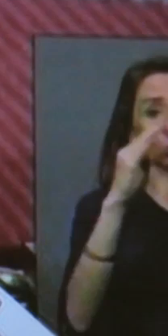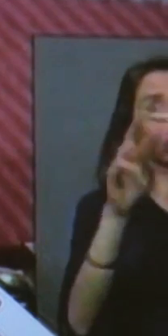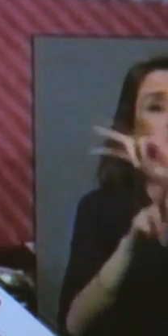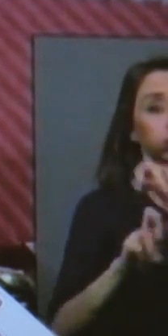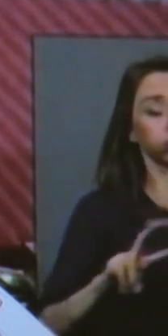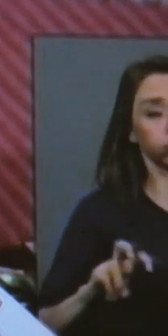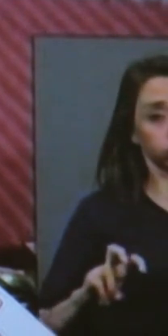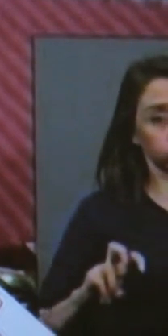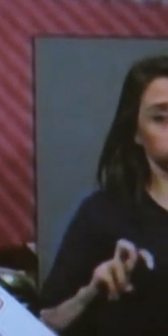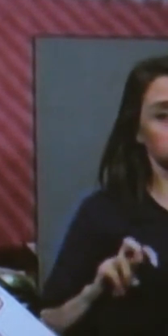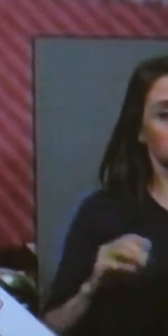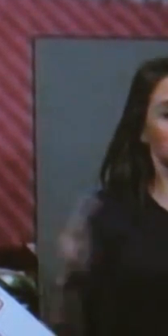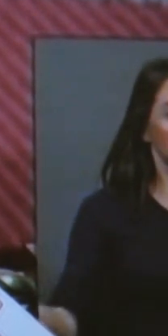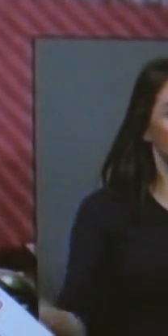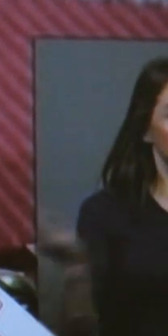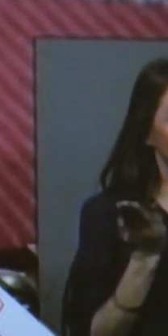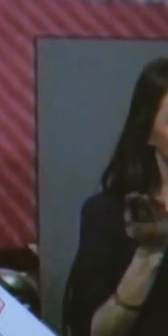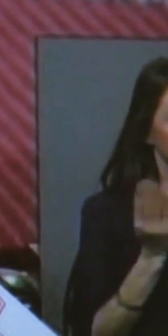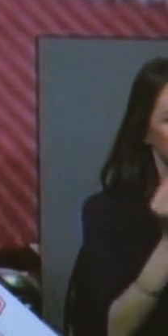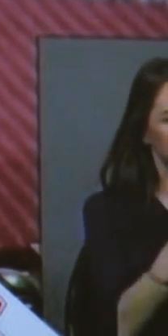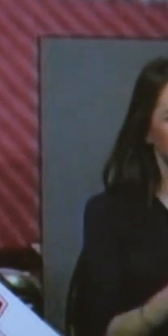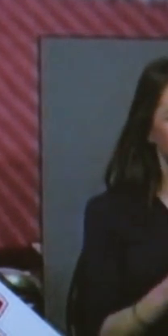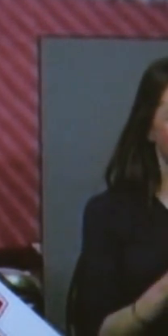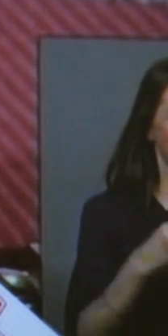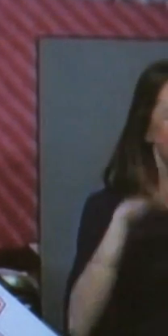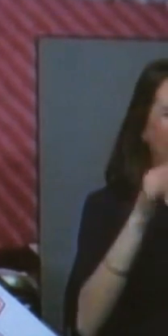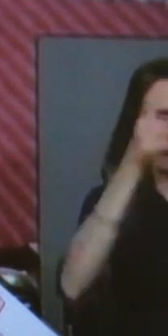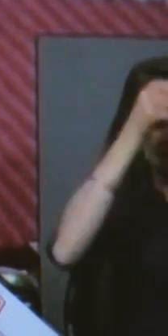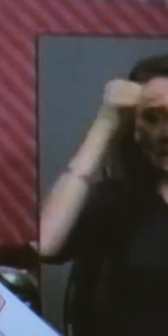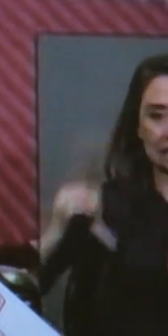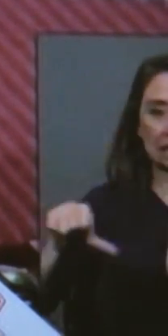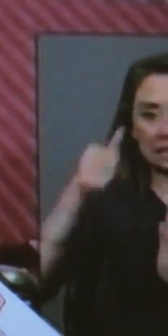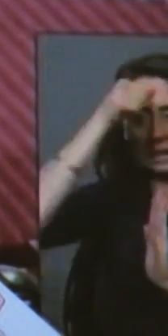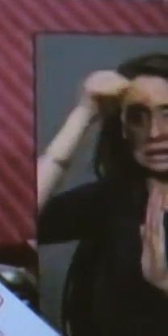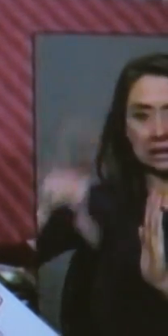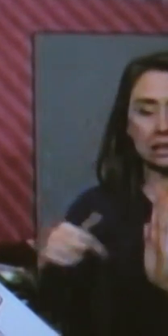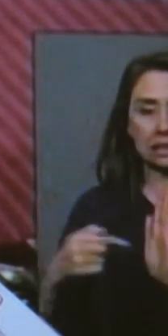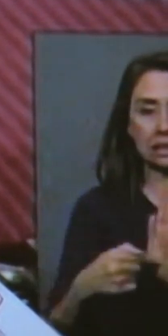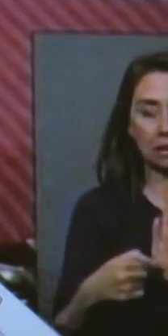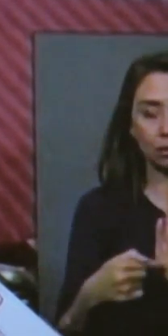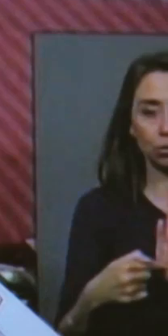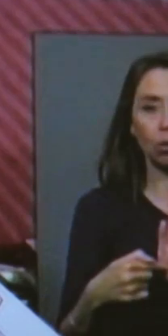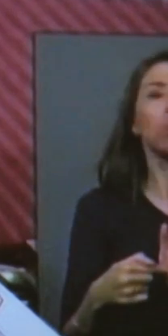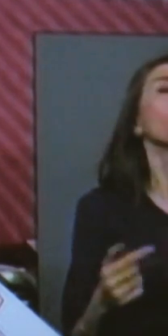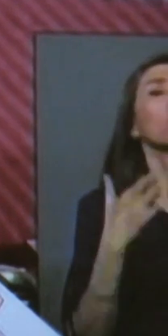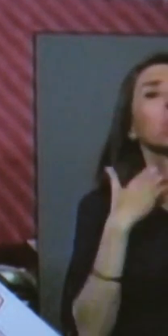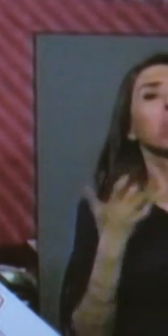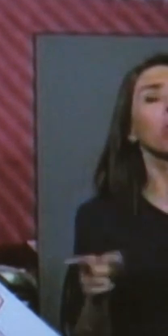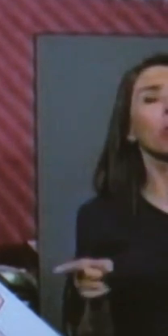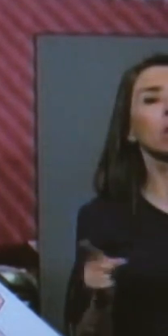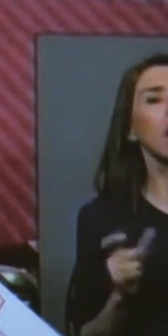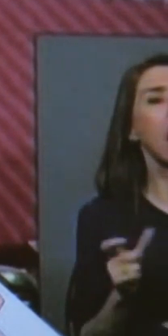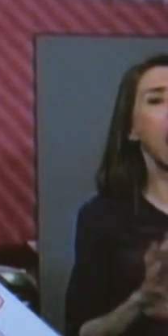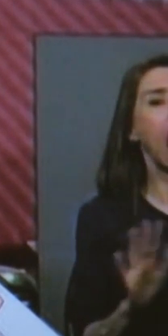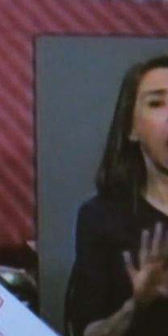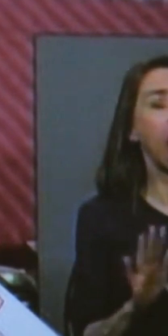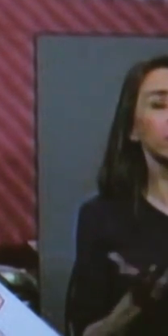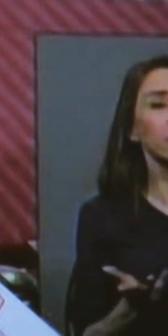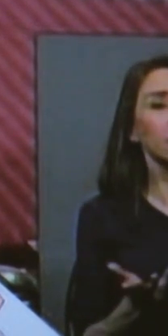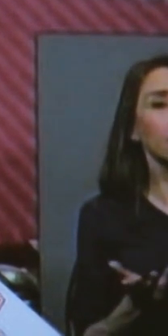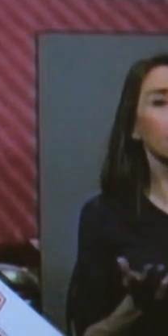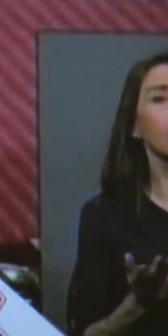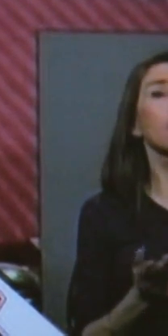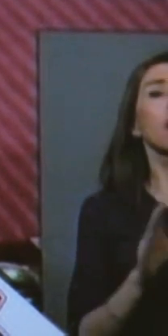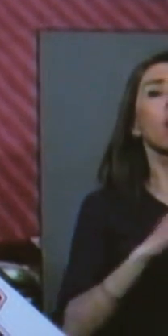justicia arrojen la mayor sanción por parte de por haber atentado gravemente